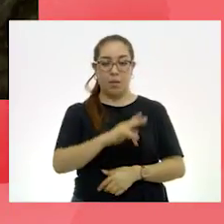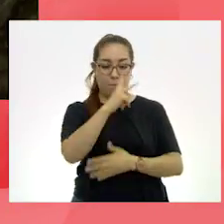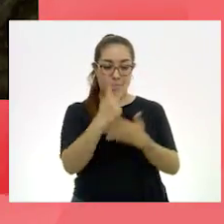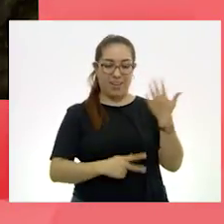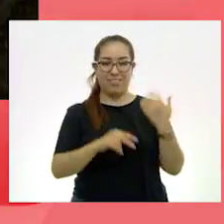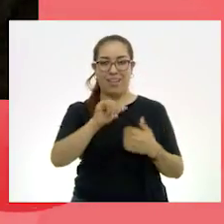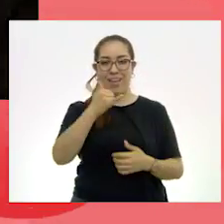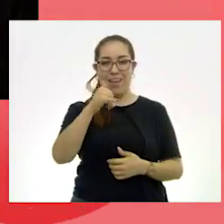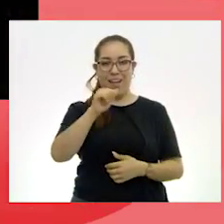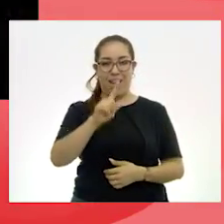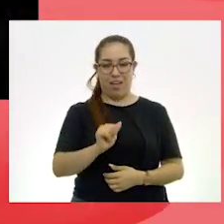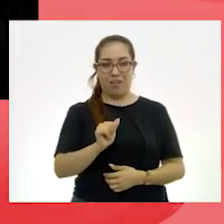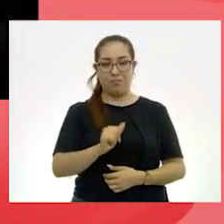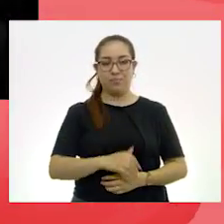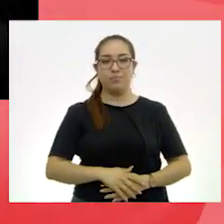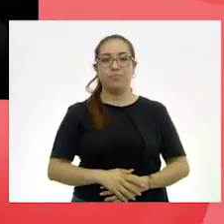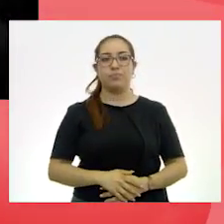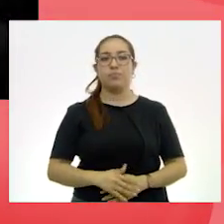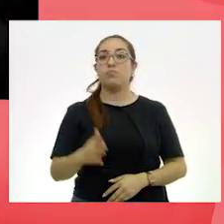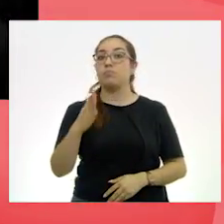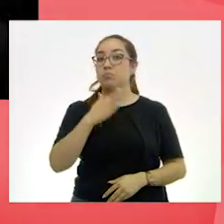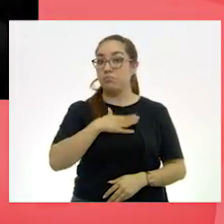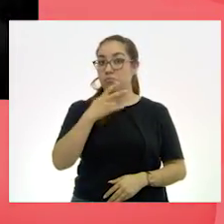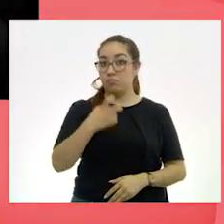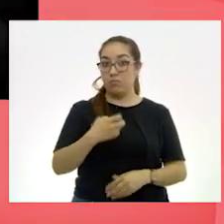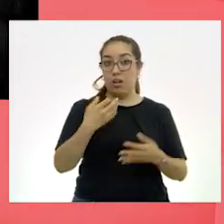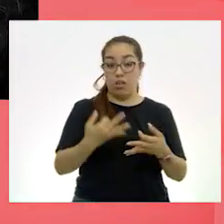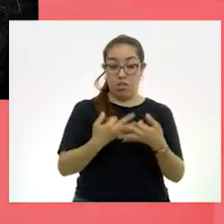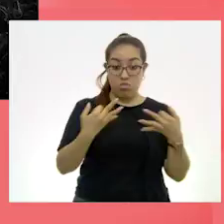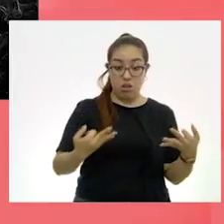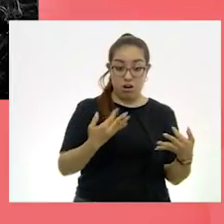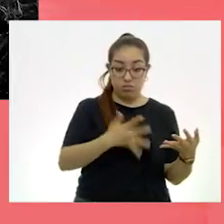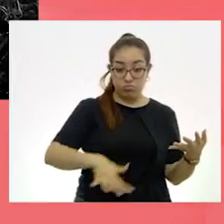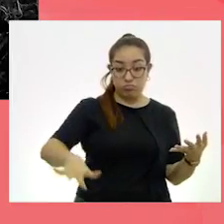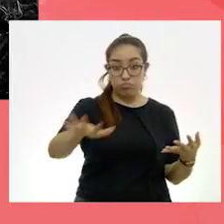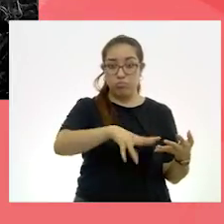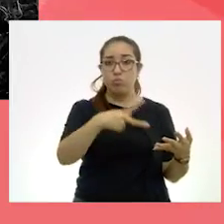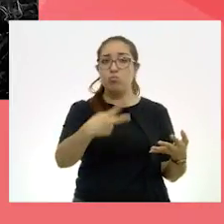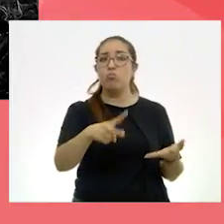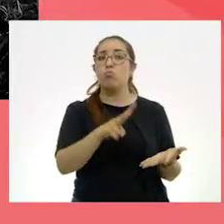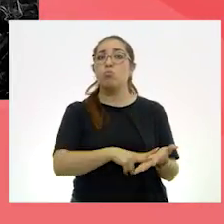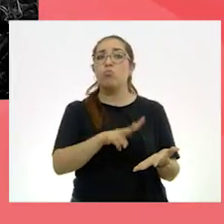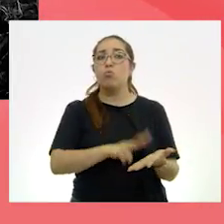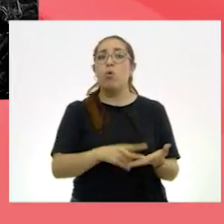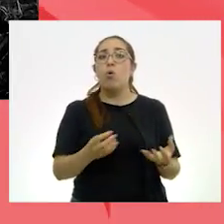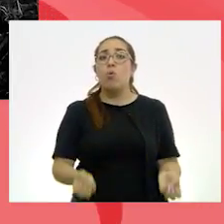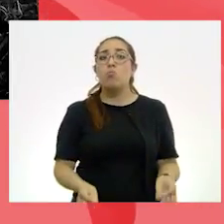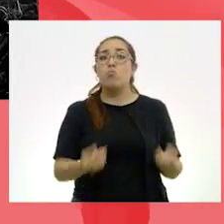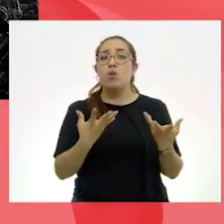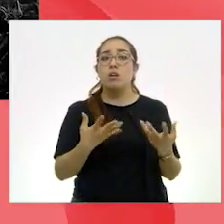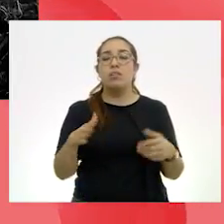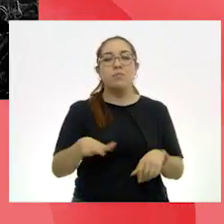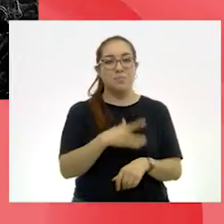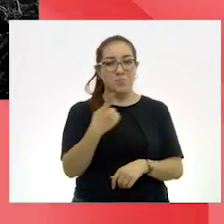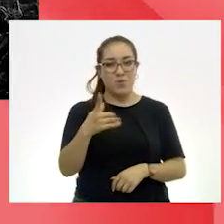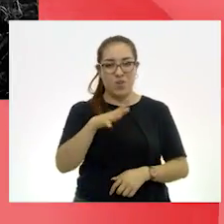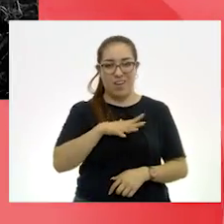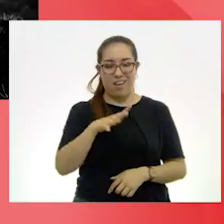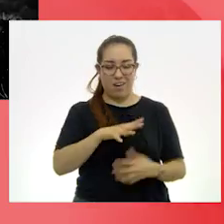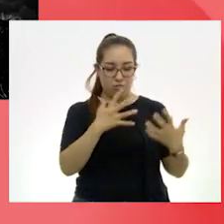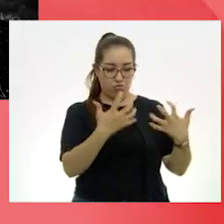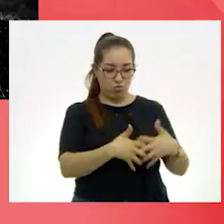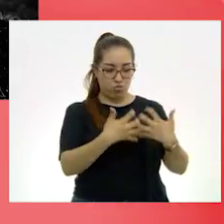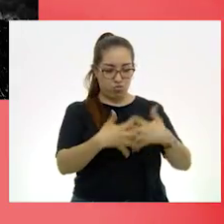Ayala. Y monopolizaban las tierras, en el sentido de que como metieron maquinaria